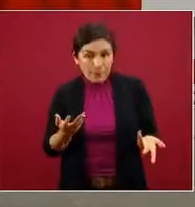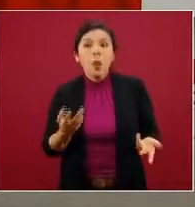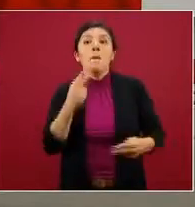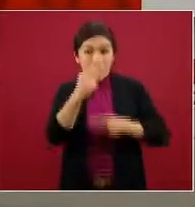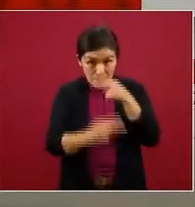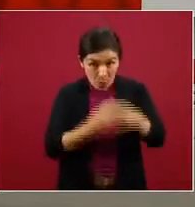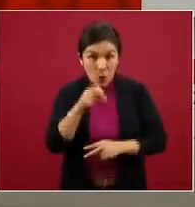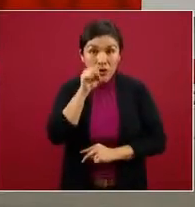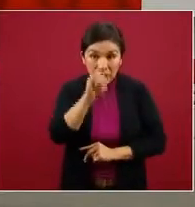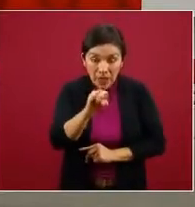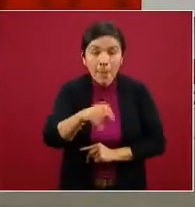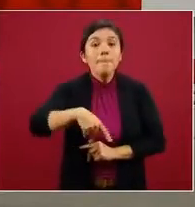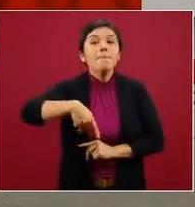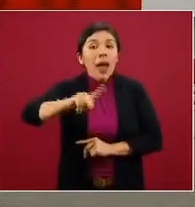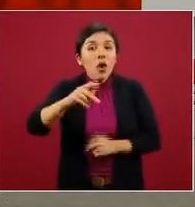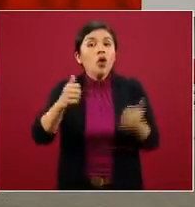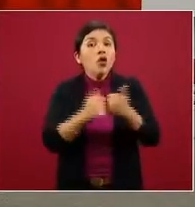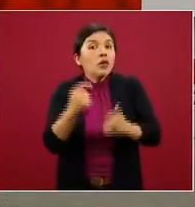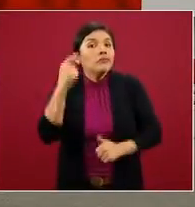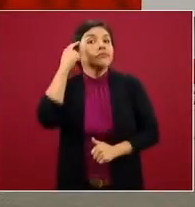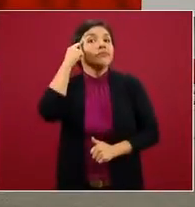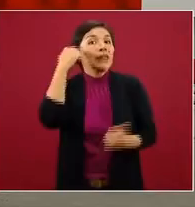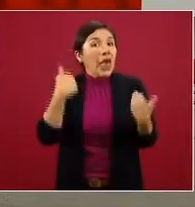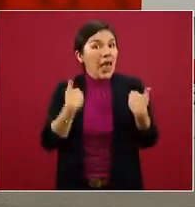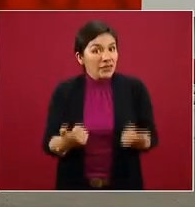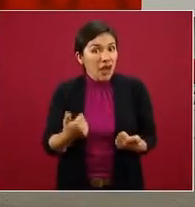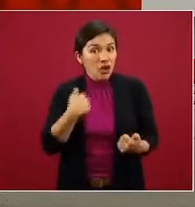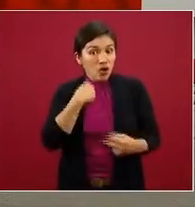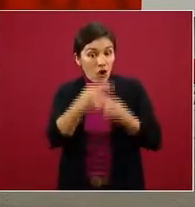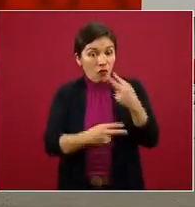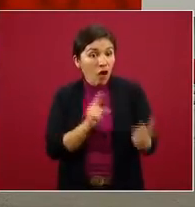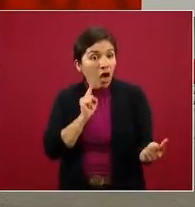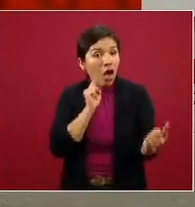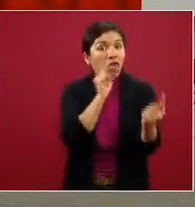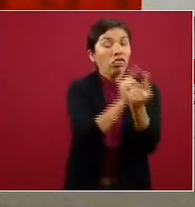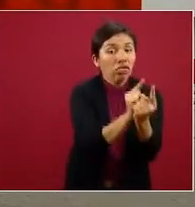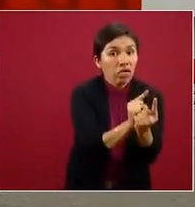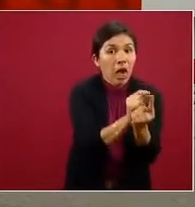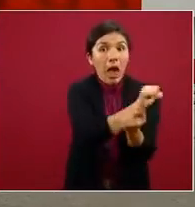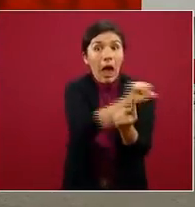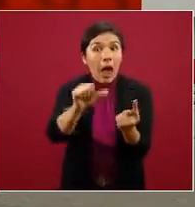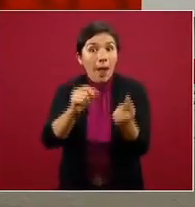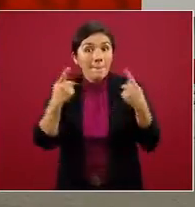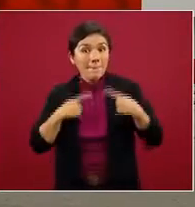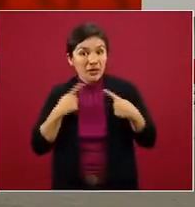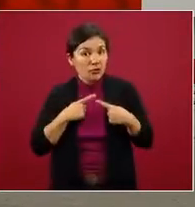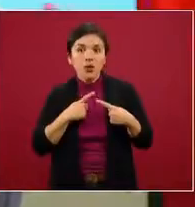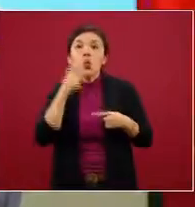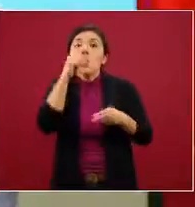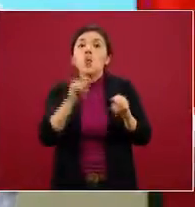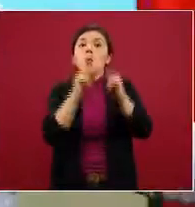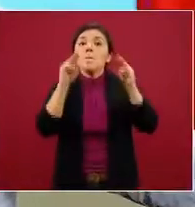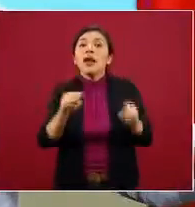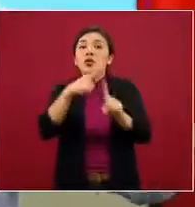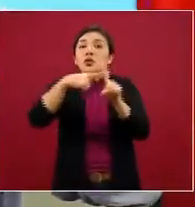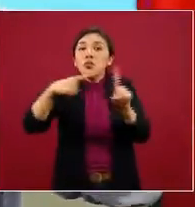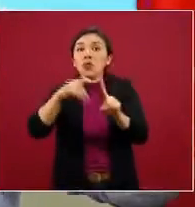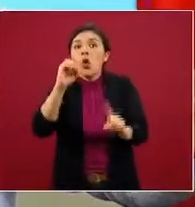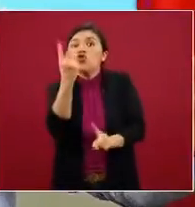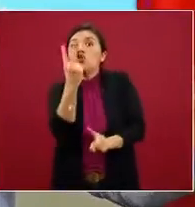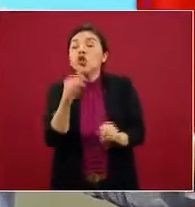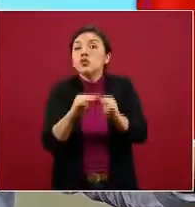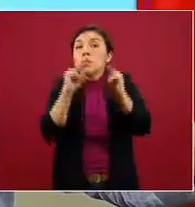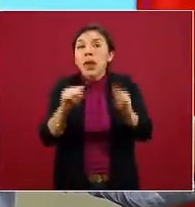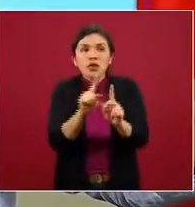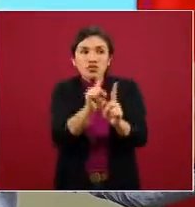Voy, pero lo hago consciente de que no me voy a acercar a, hemos dicho 1,5 metros, hay quien dice 2 metros